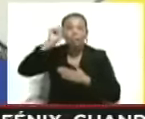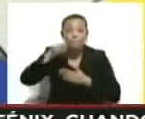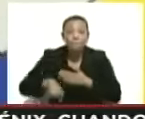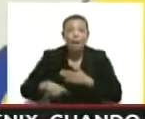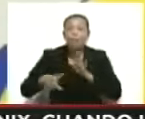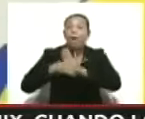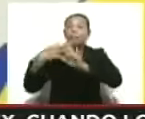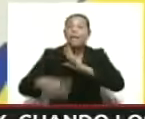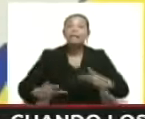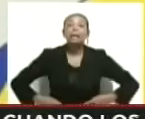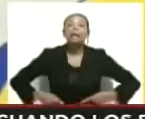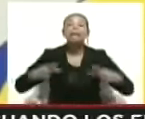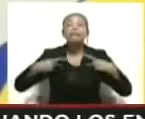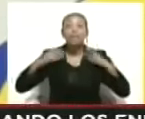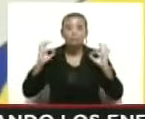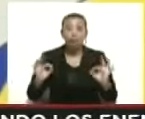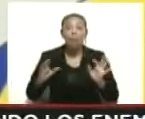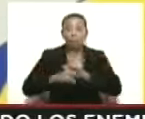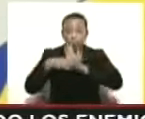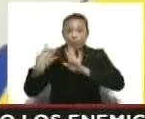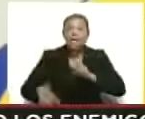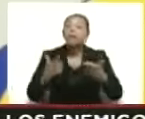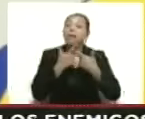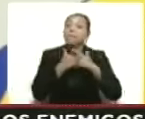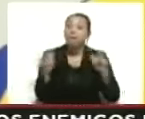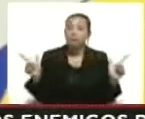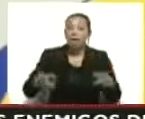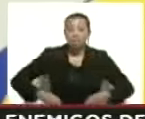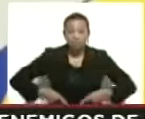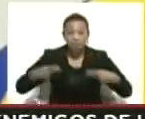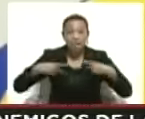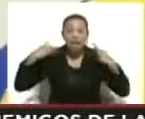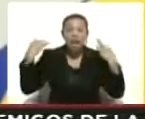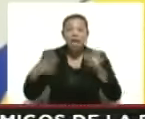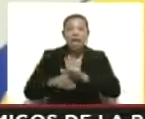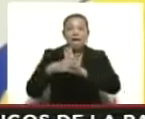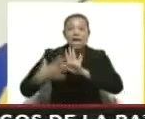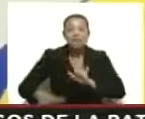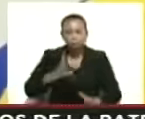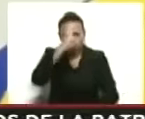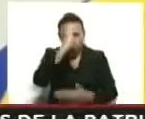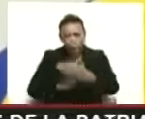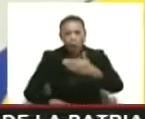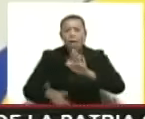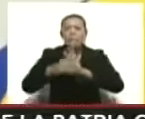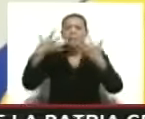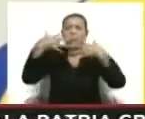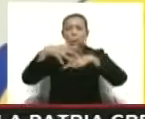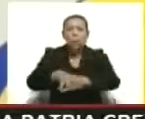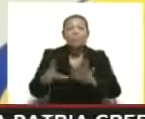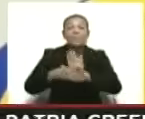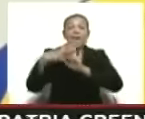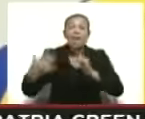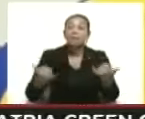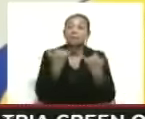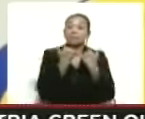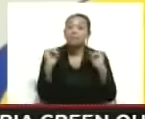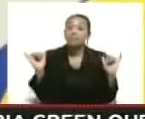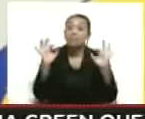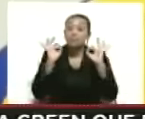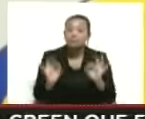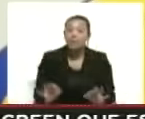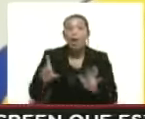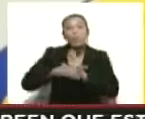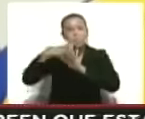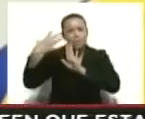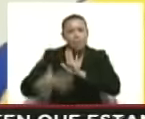nuestro derecho a la vida, por nuestro derecho a la libertad, por nuestro derecho a la soberanía, por nuestro derecho a la independencia,